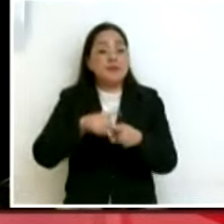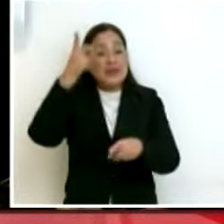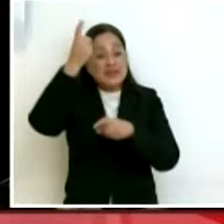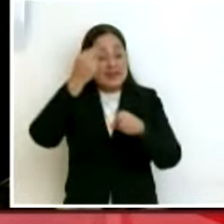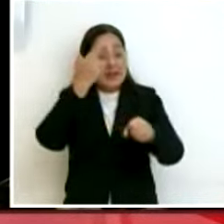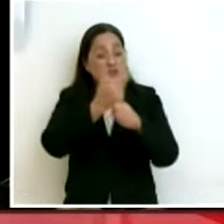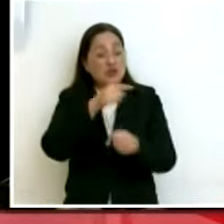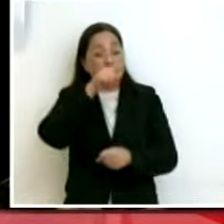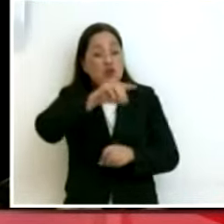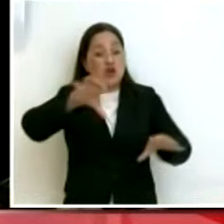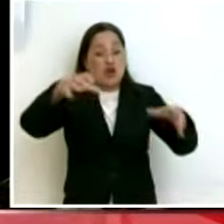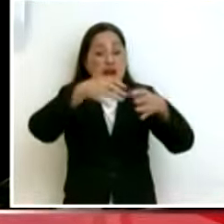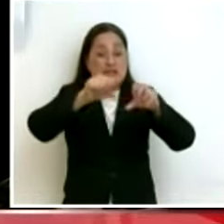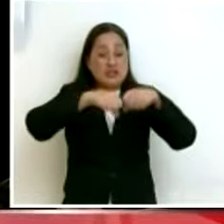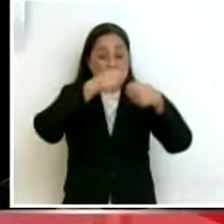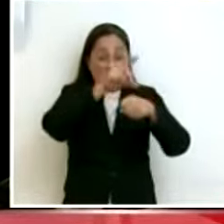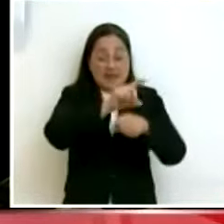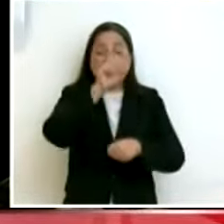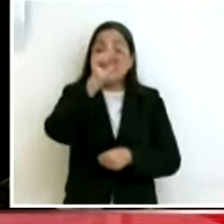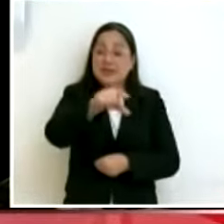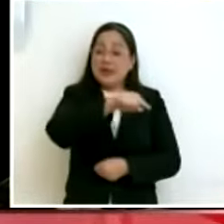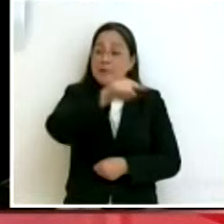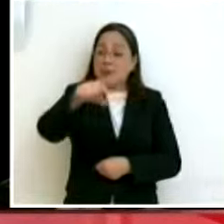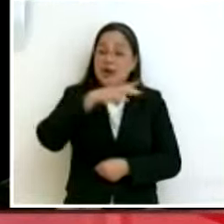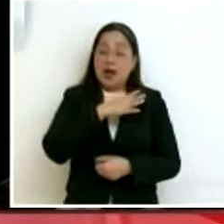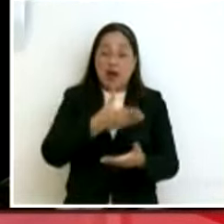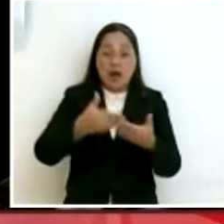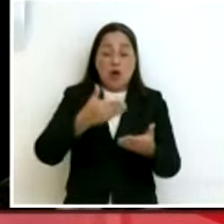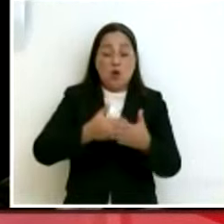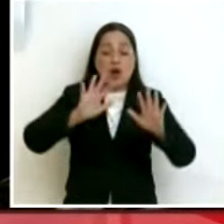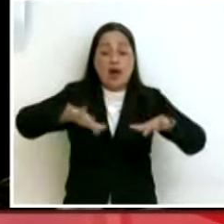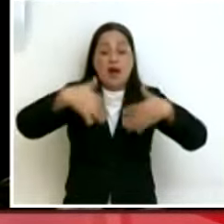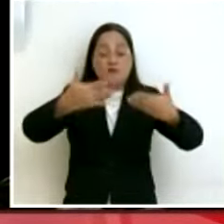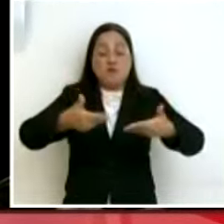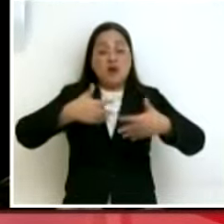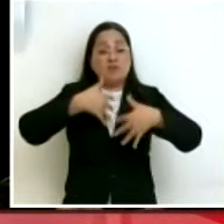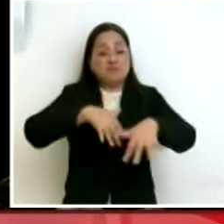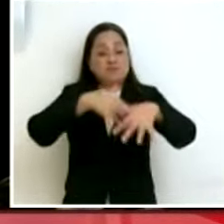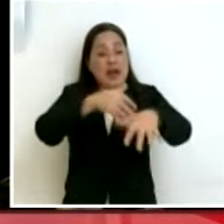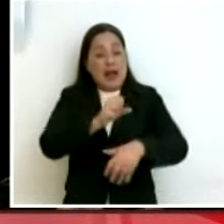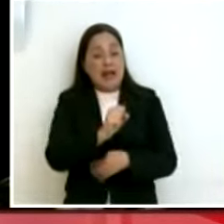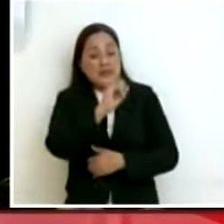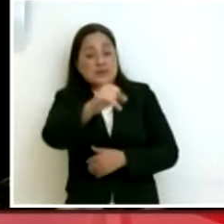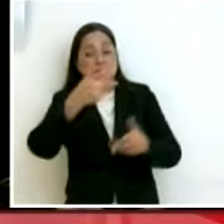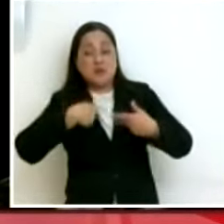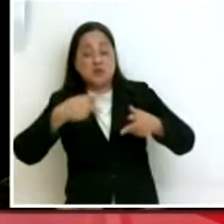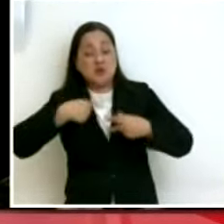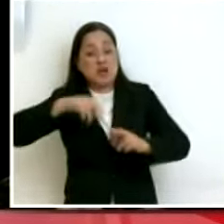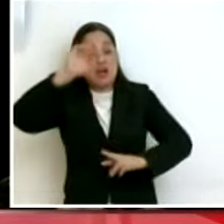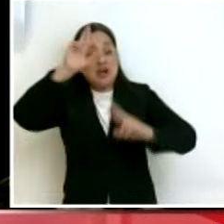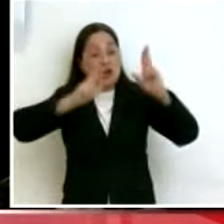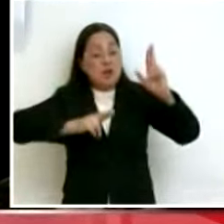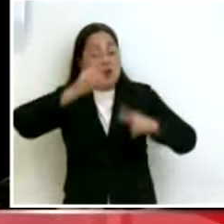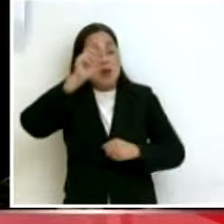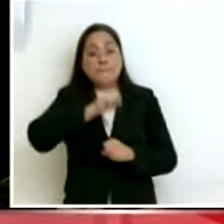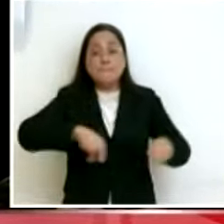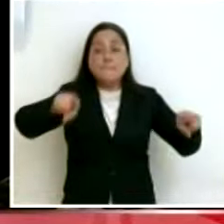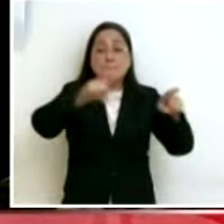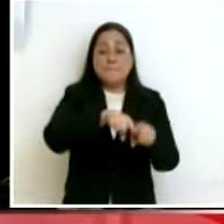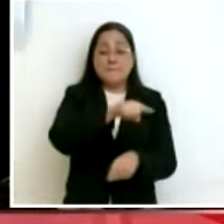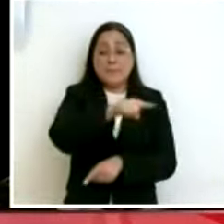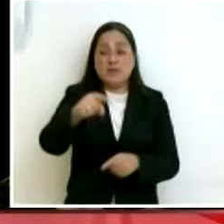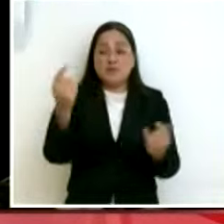de membretes de la sociedad civil. Es lo que hoy vimos, esos revolucionarios de la toga y la